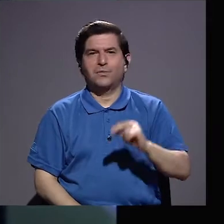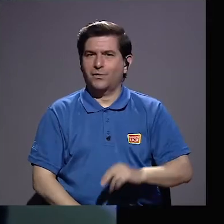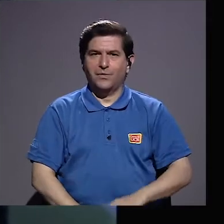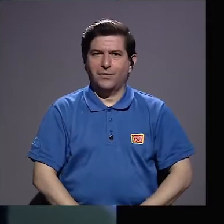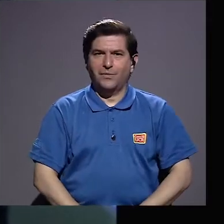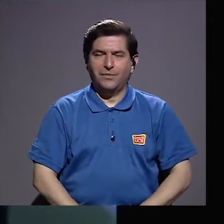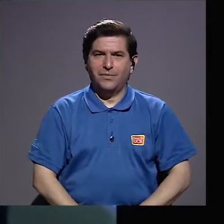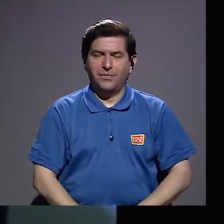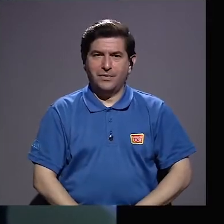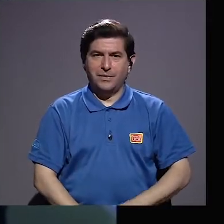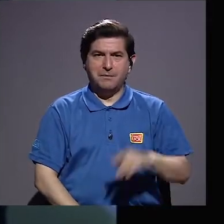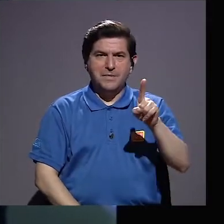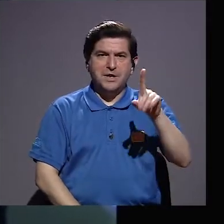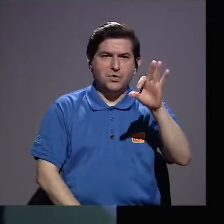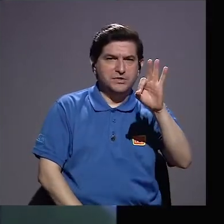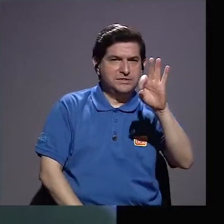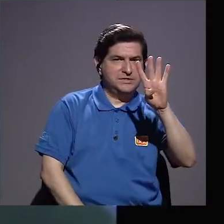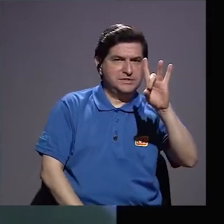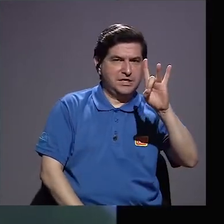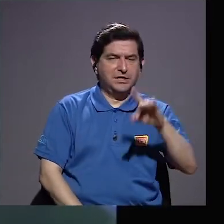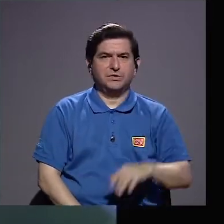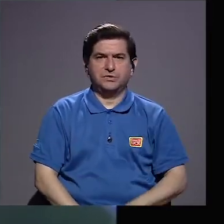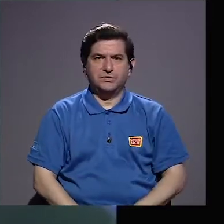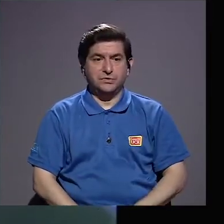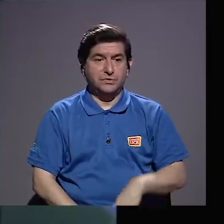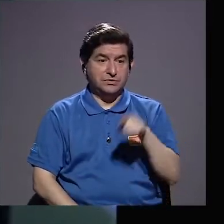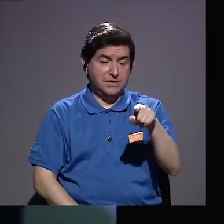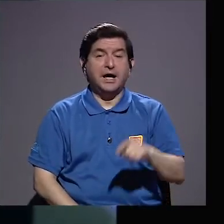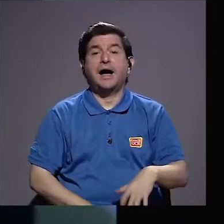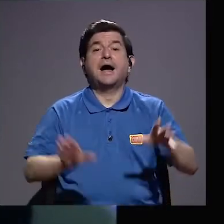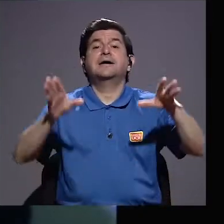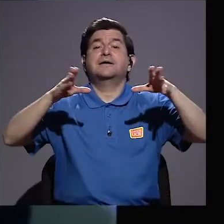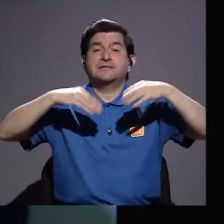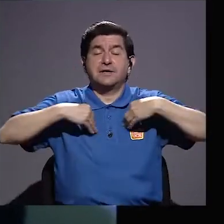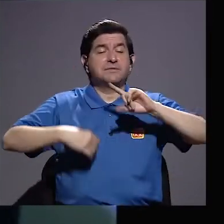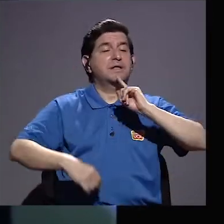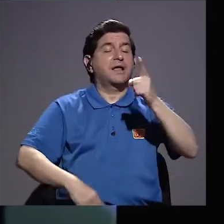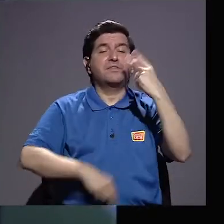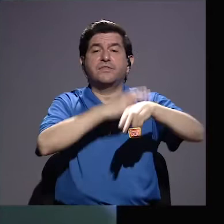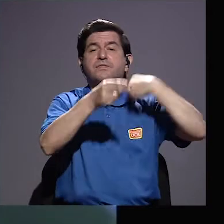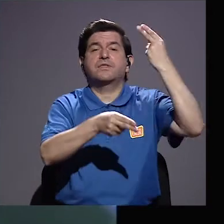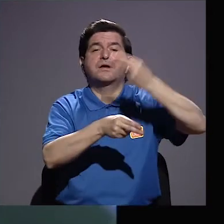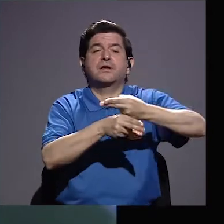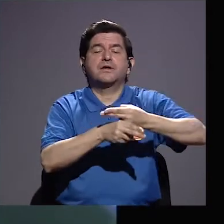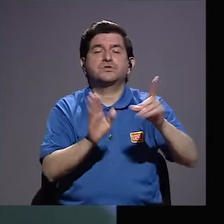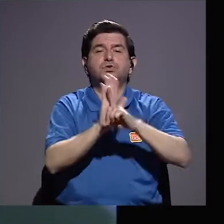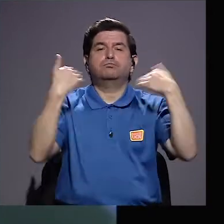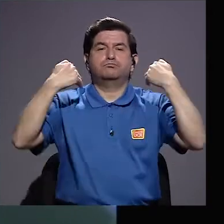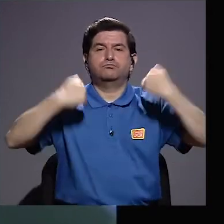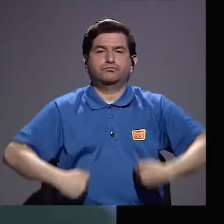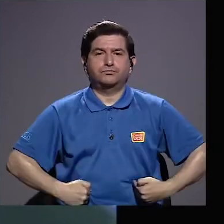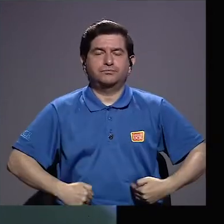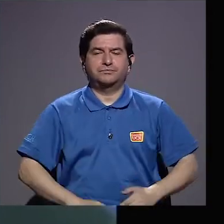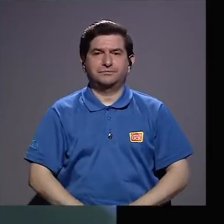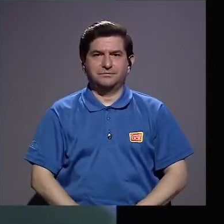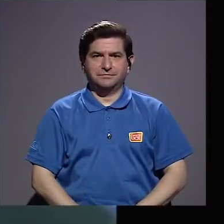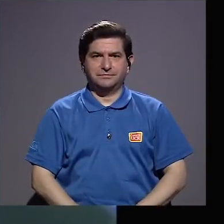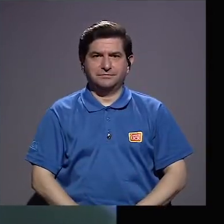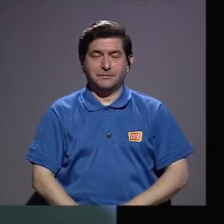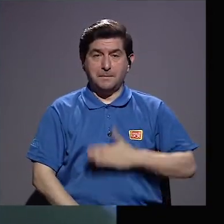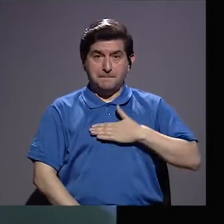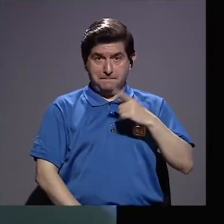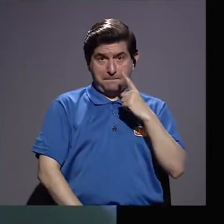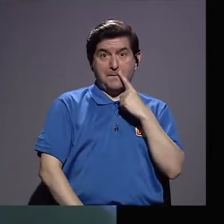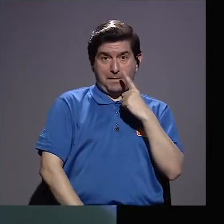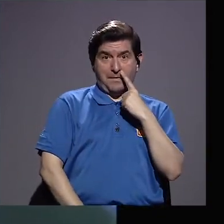por ejemplo, en 1948 es la adopción de la Declaración Universal de Derechos Humanos, en la cual mi papá fue